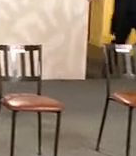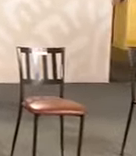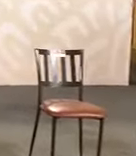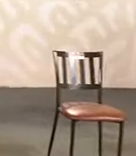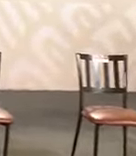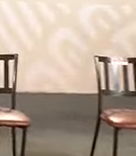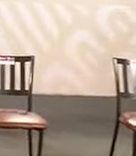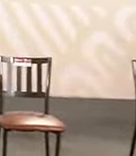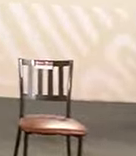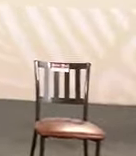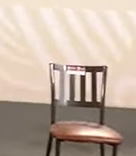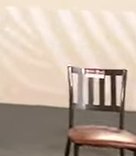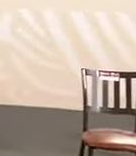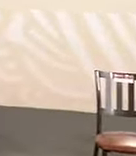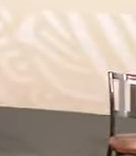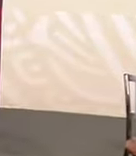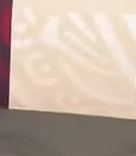Buenos días.